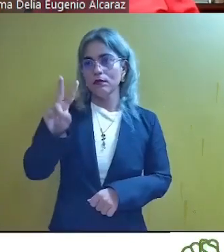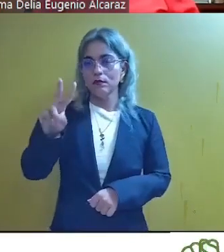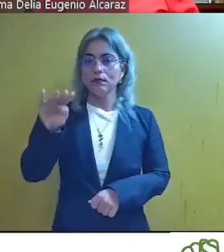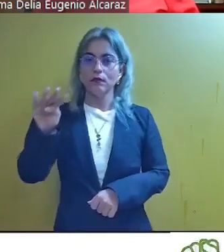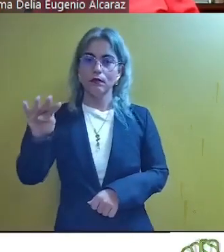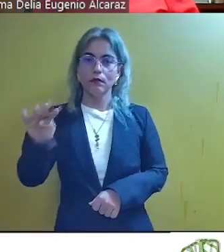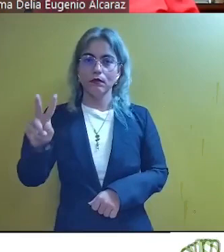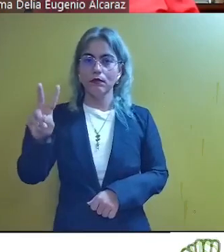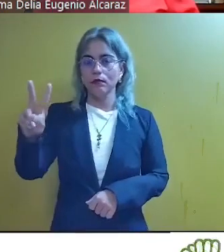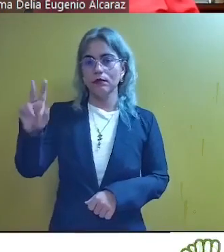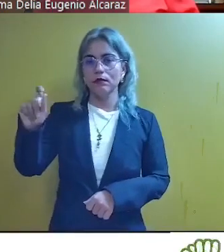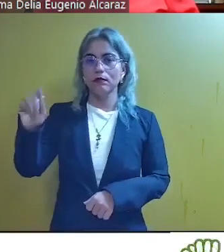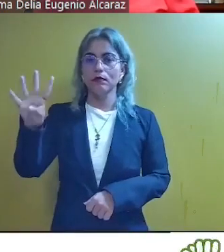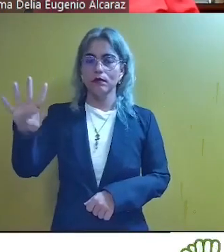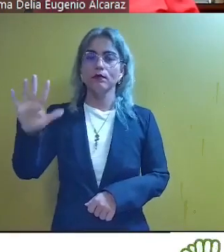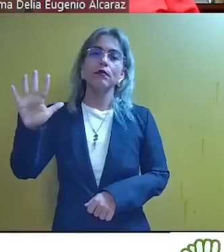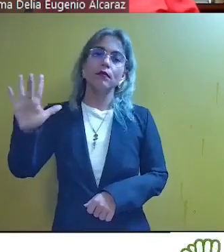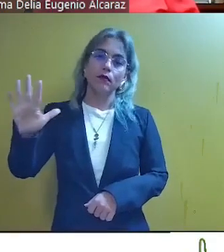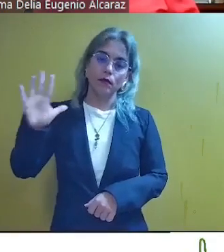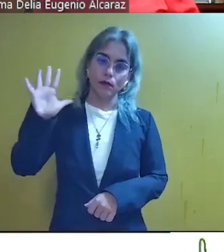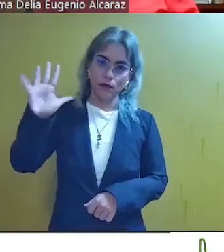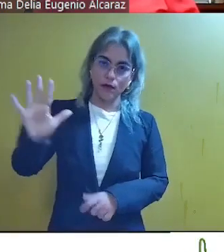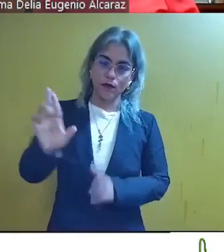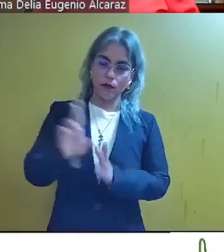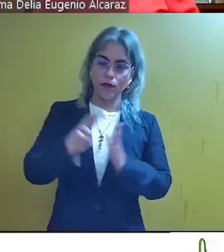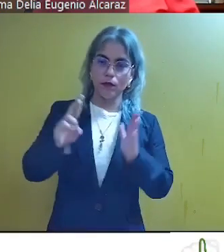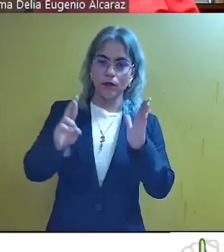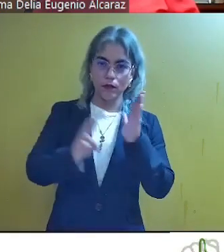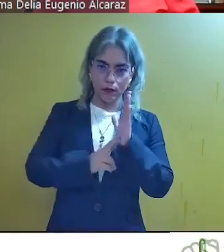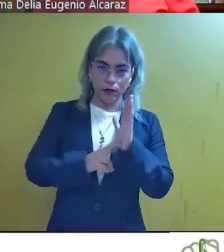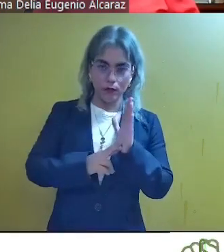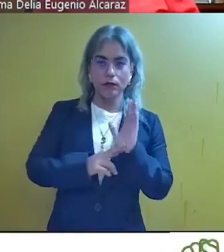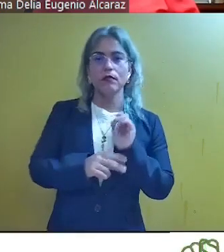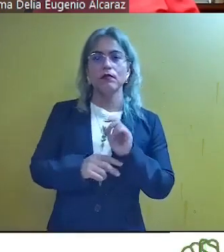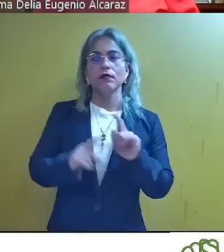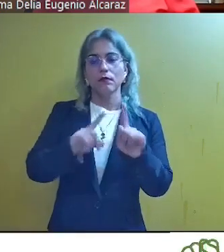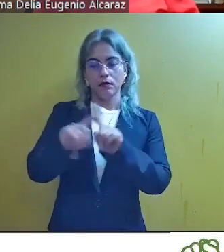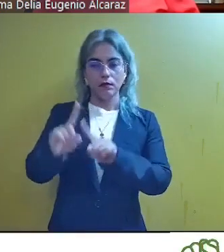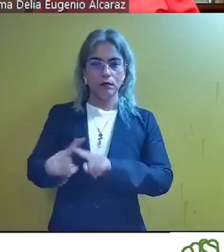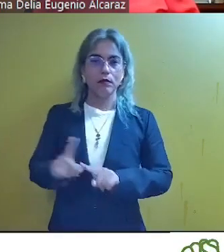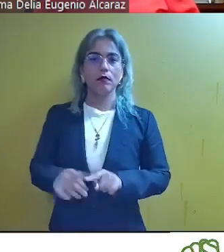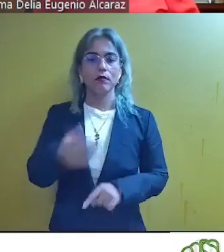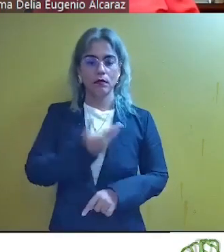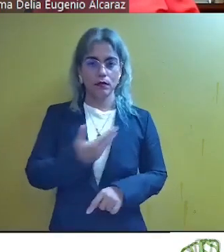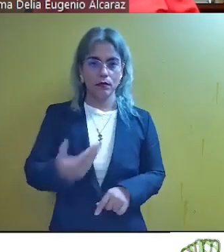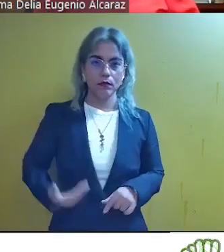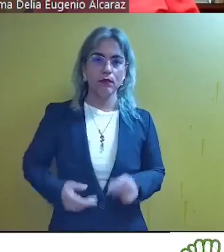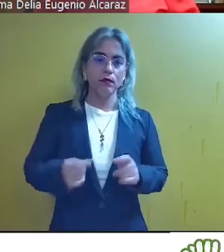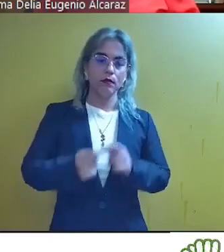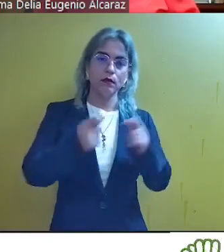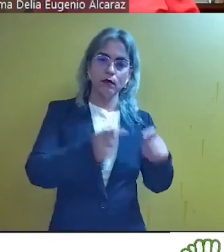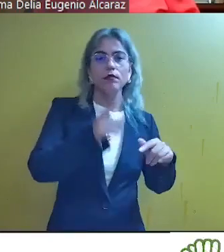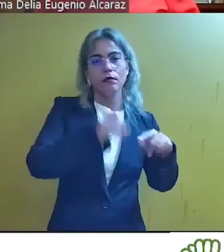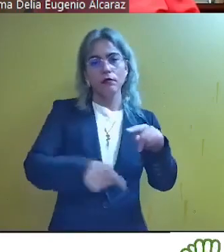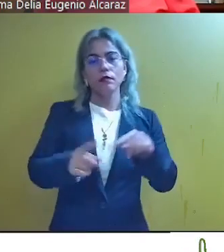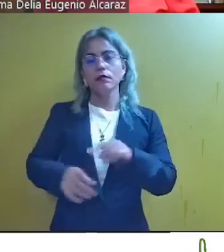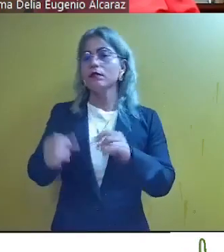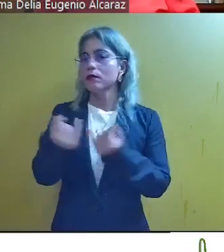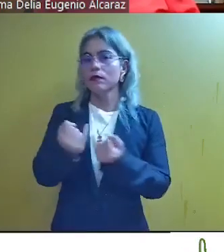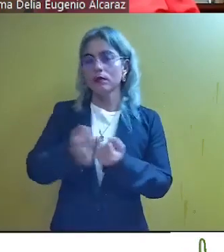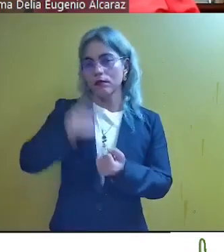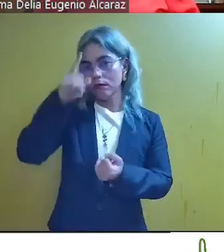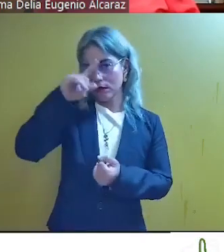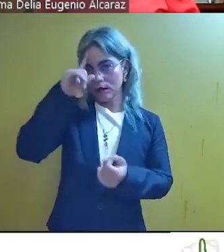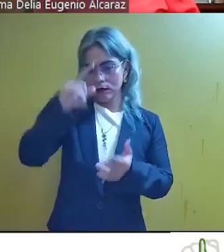Electoral y 55 del Reglamento para la designación, ratificación y remoción de las presidencias y consejerías electorales de los